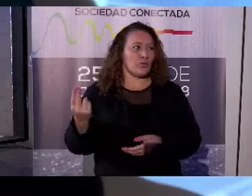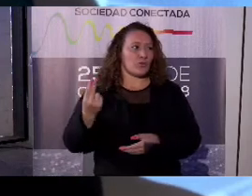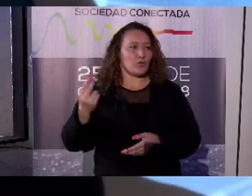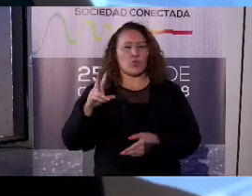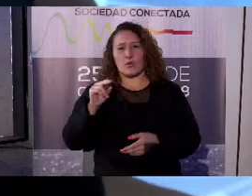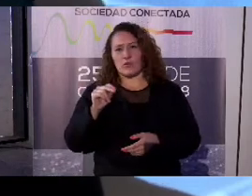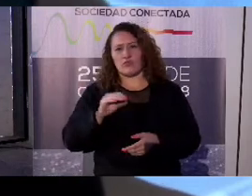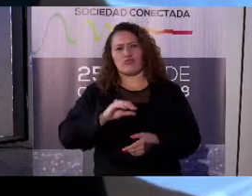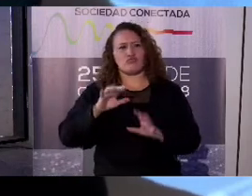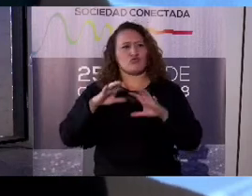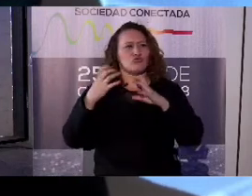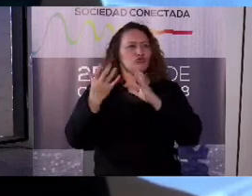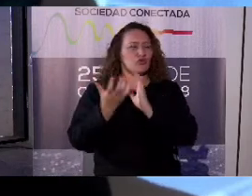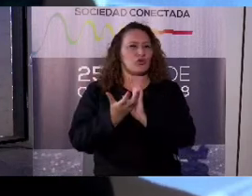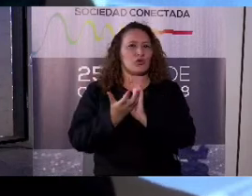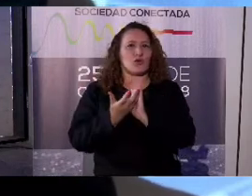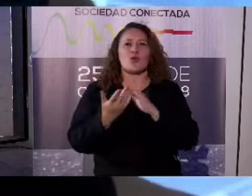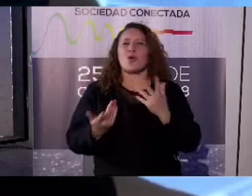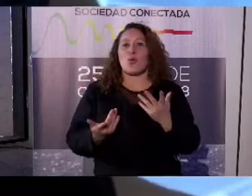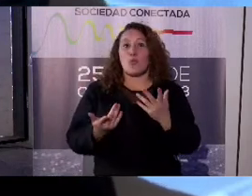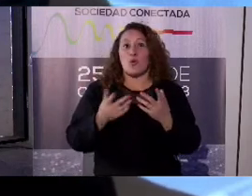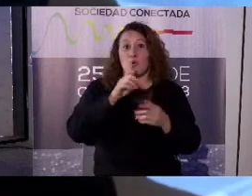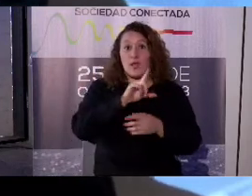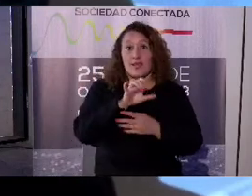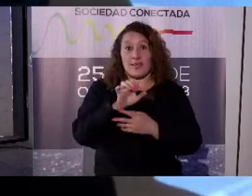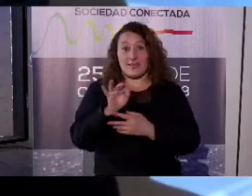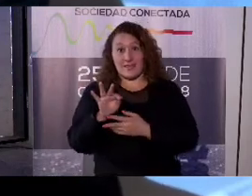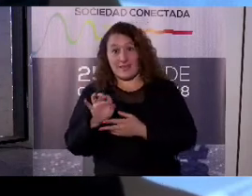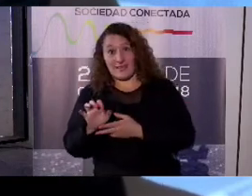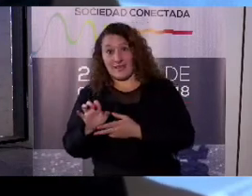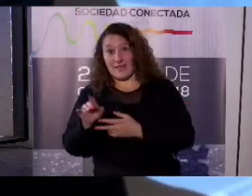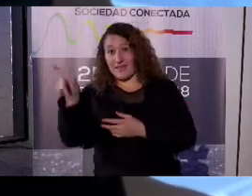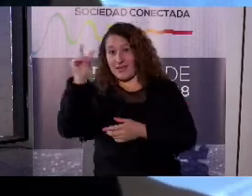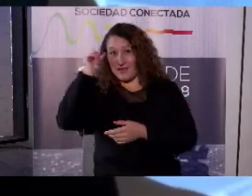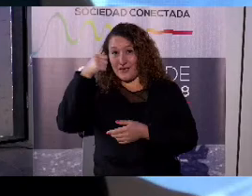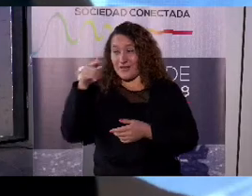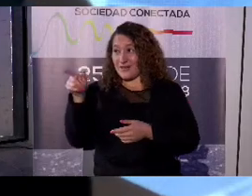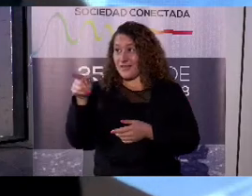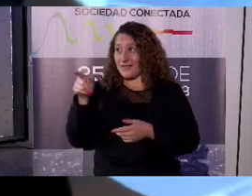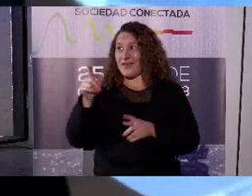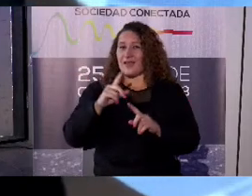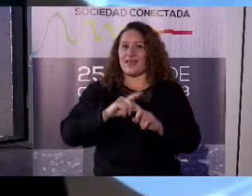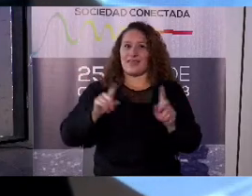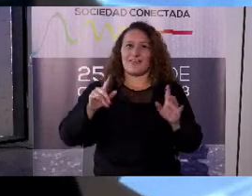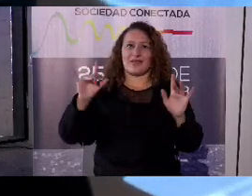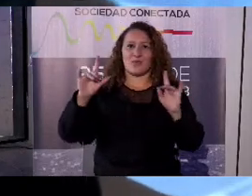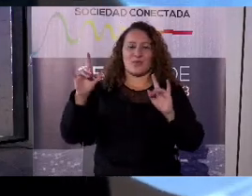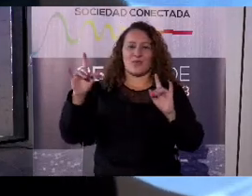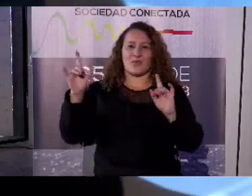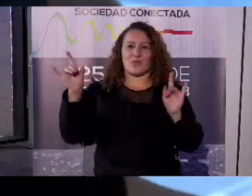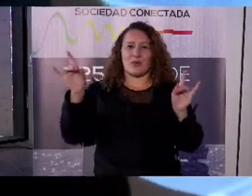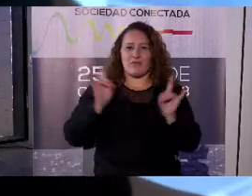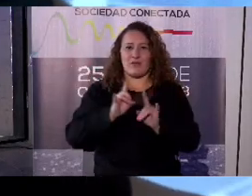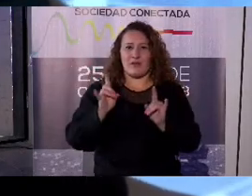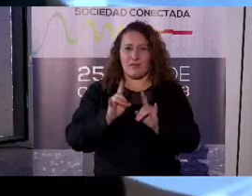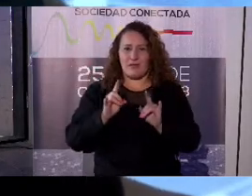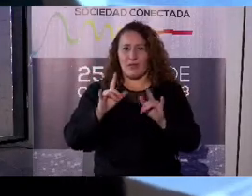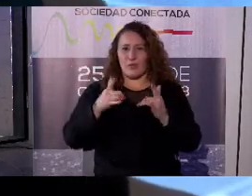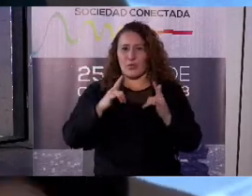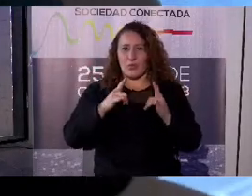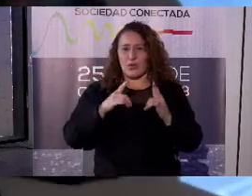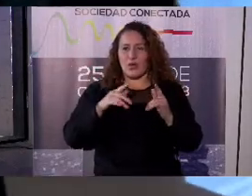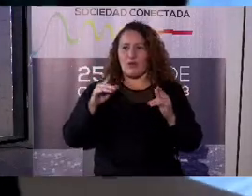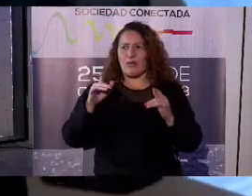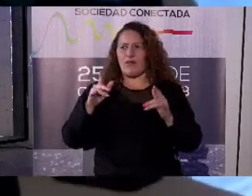sobre WiFi versus ltu se acuerdan no Esto fue una discusión Cuál era el tema